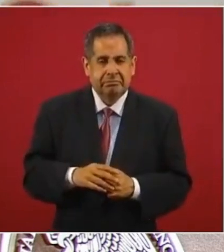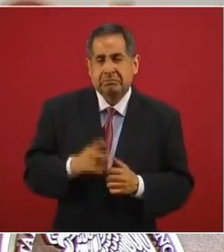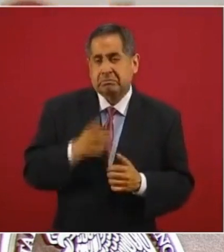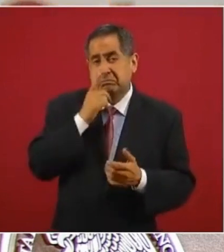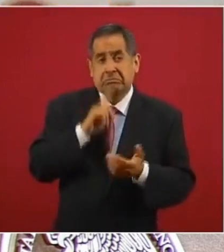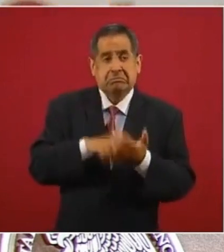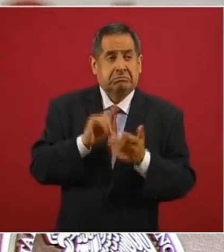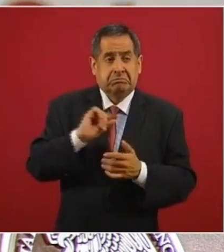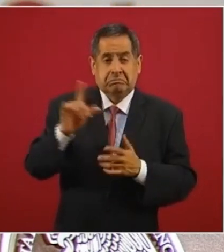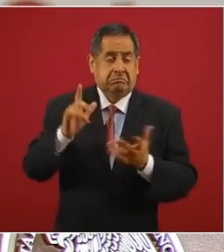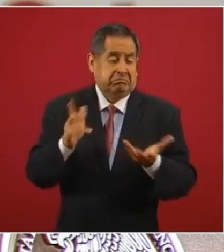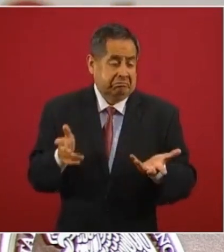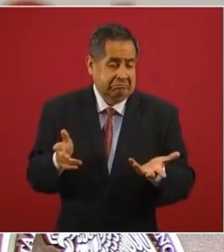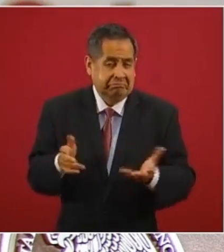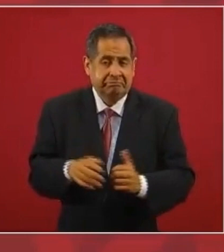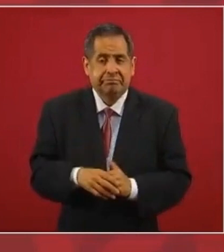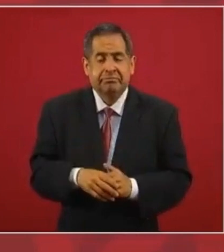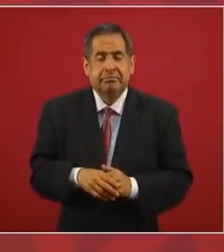profesionales.